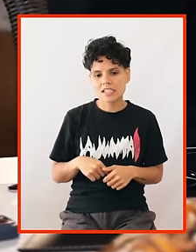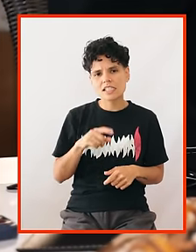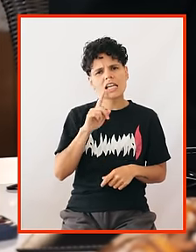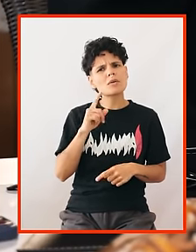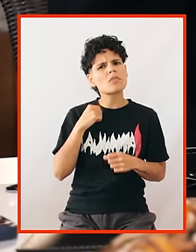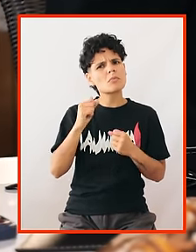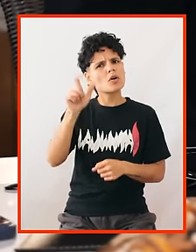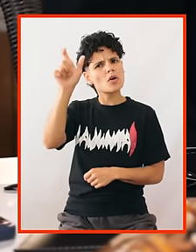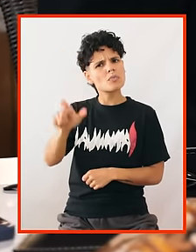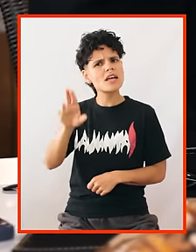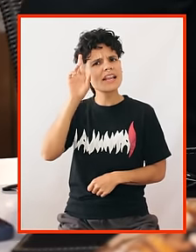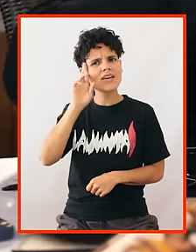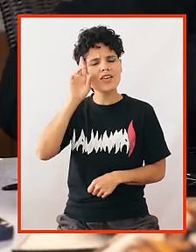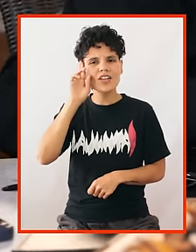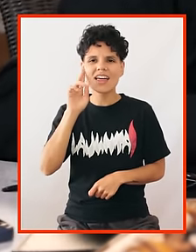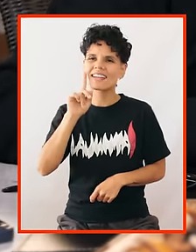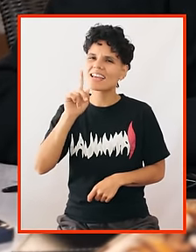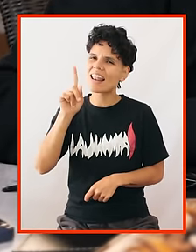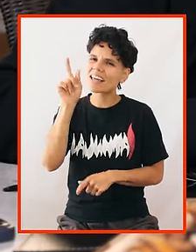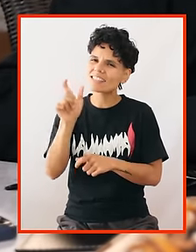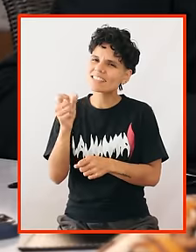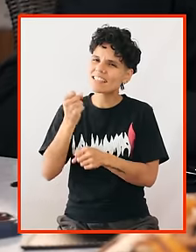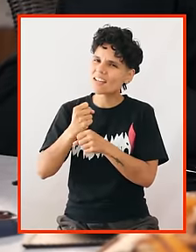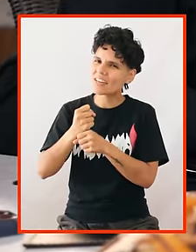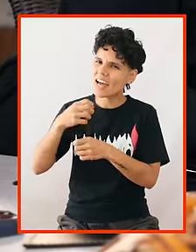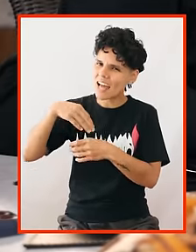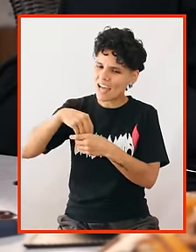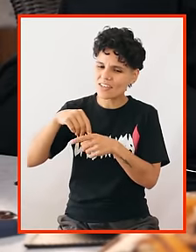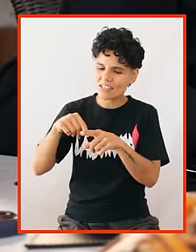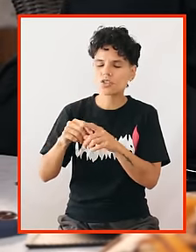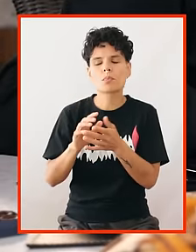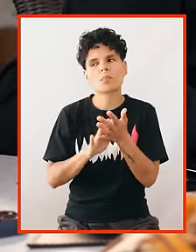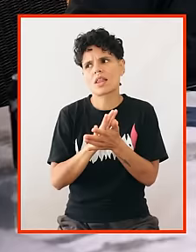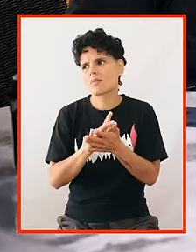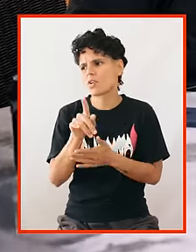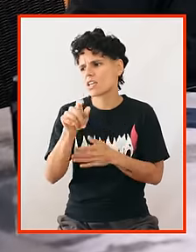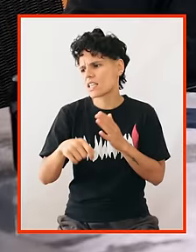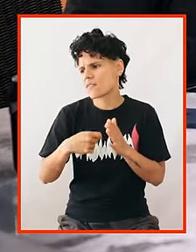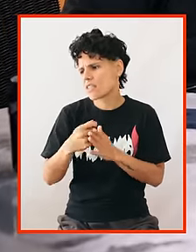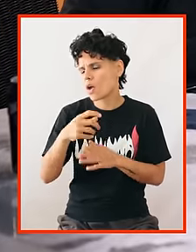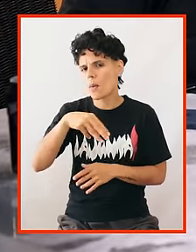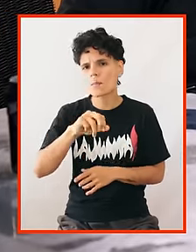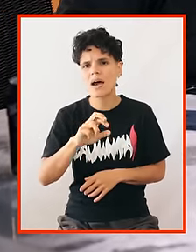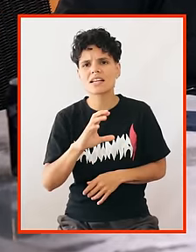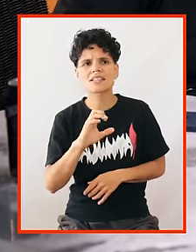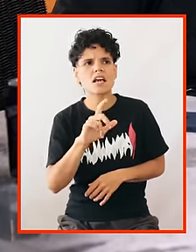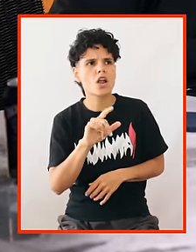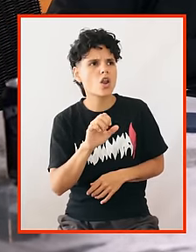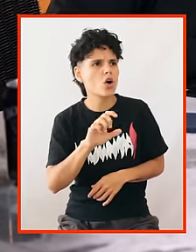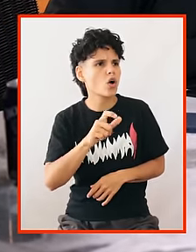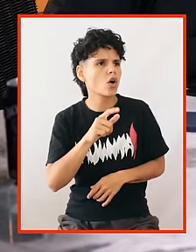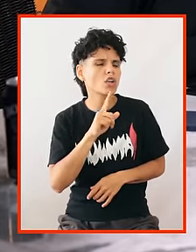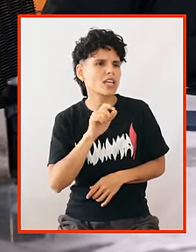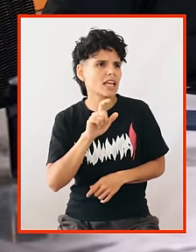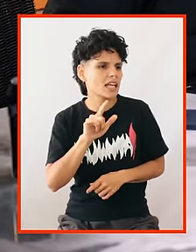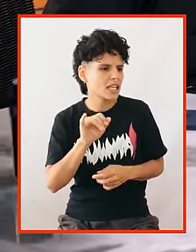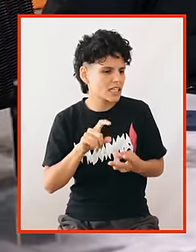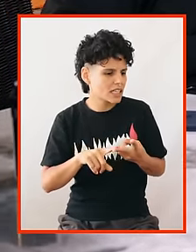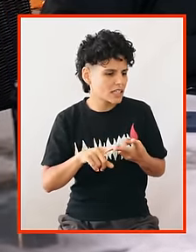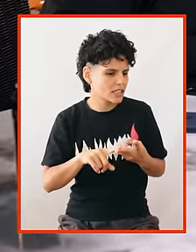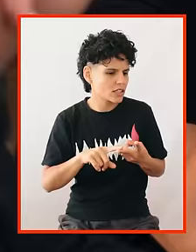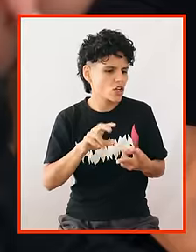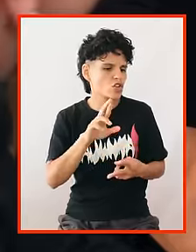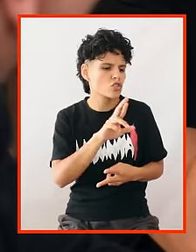como héroes de que trabajaron esa primera? Bueno, por ejemplo, en ese video, Marcelo Gotelli, Rodrigo Muñoz, que estuvieron a